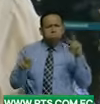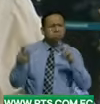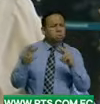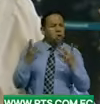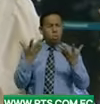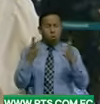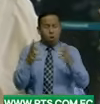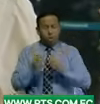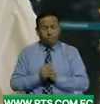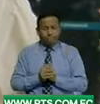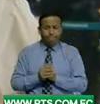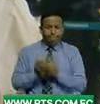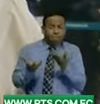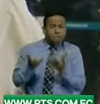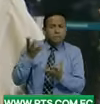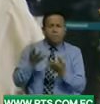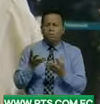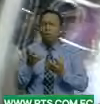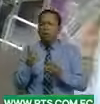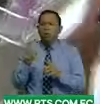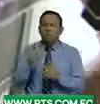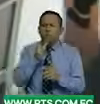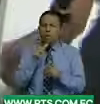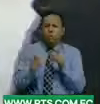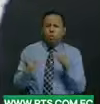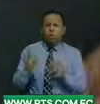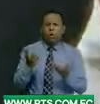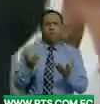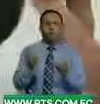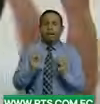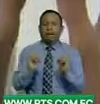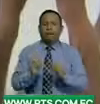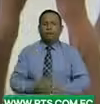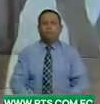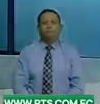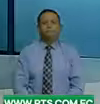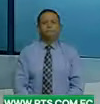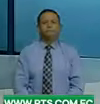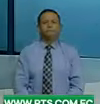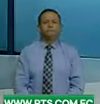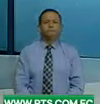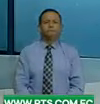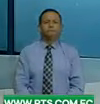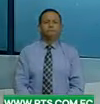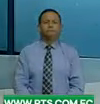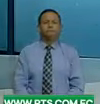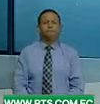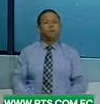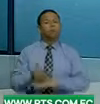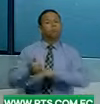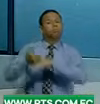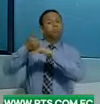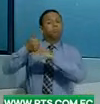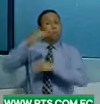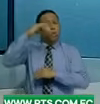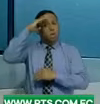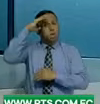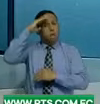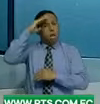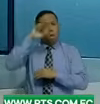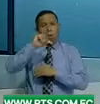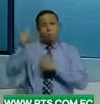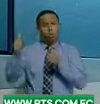blancos requeridos o tal vez alguna clase de información. Informó Maite Morán. Un sargento y un cabo de